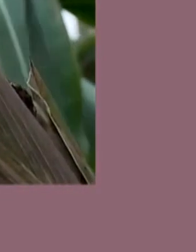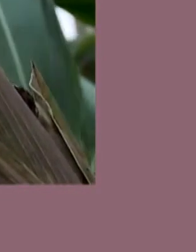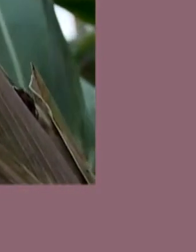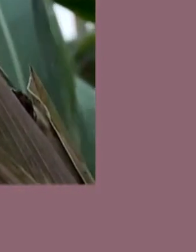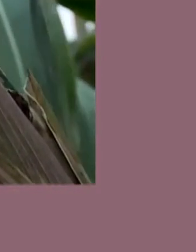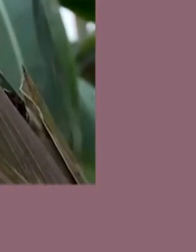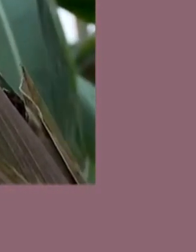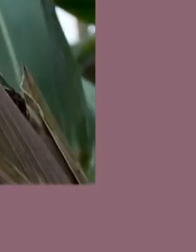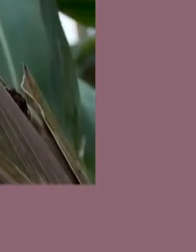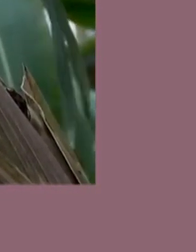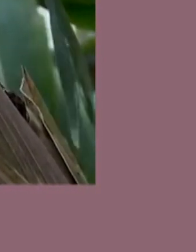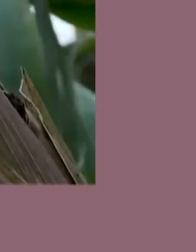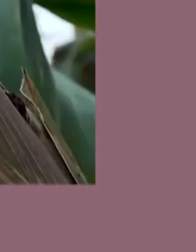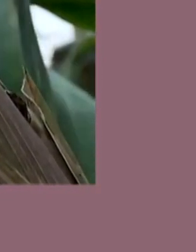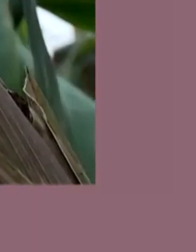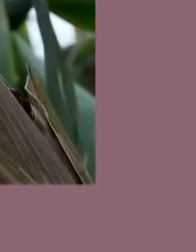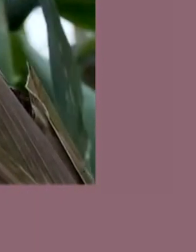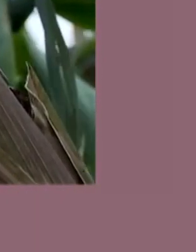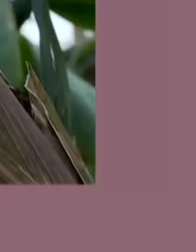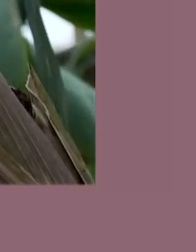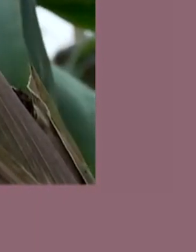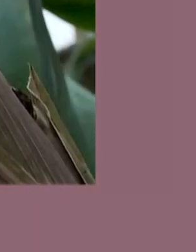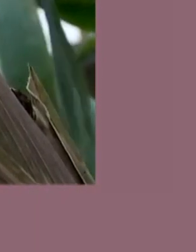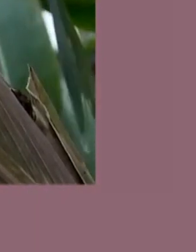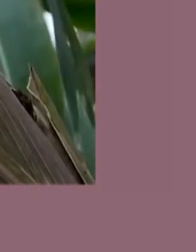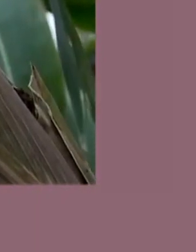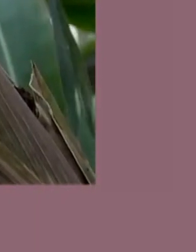pero nano mocawate ashkano un papas